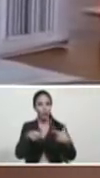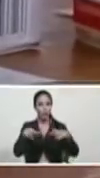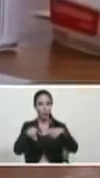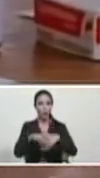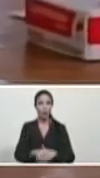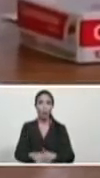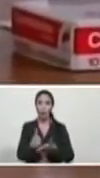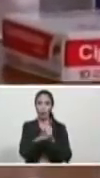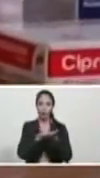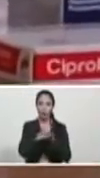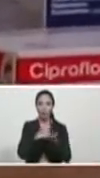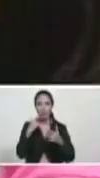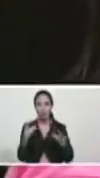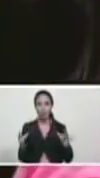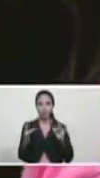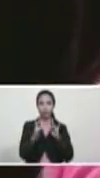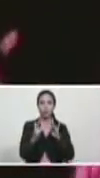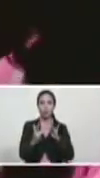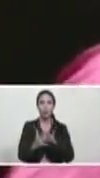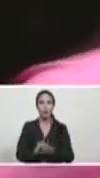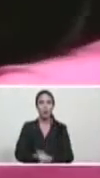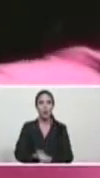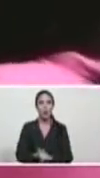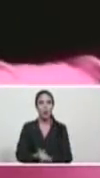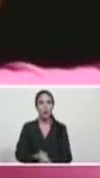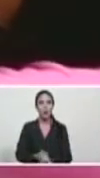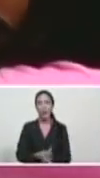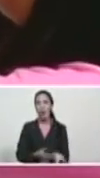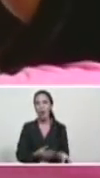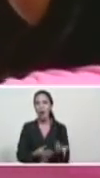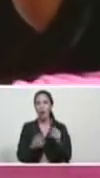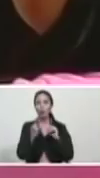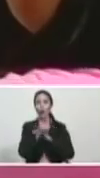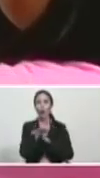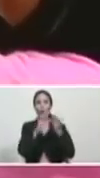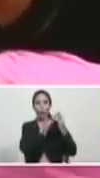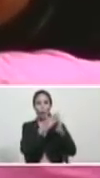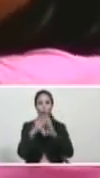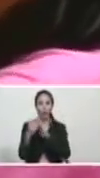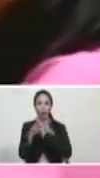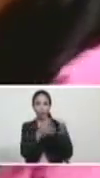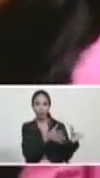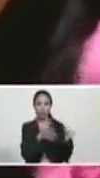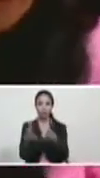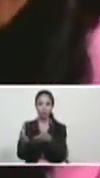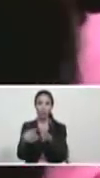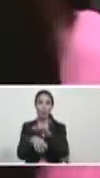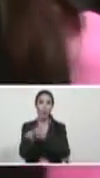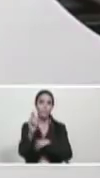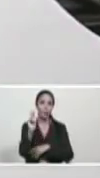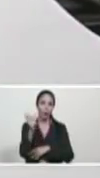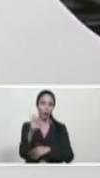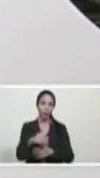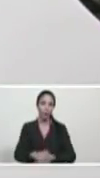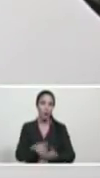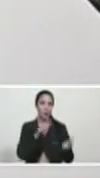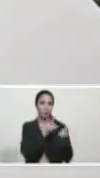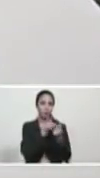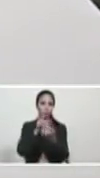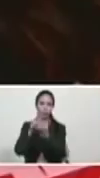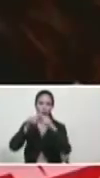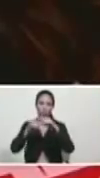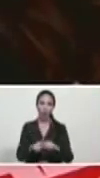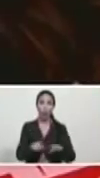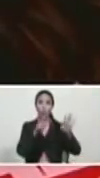estará asociada o está asociada a las dos áreas de atención comunitaria que existen en la parroquia. Atenderá